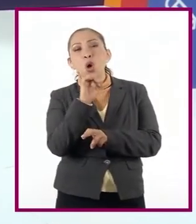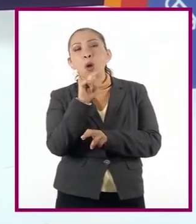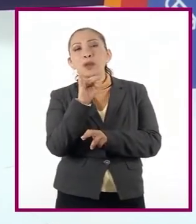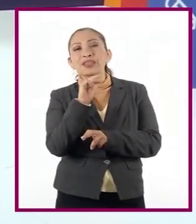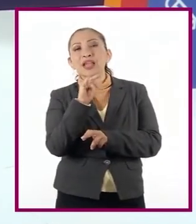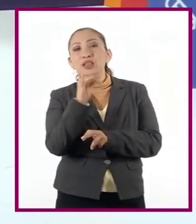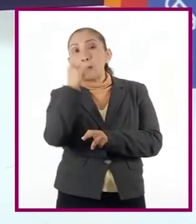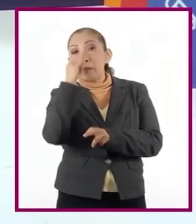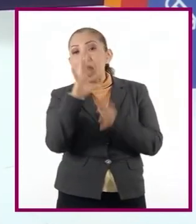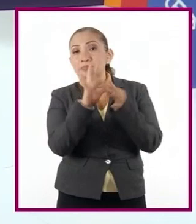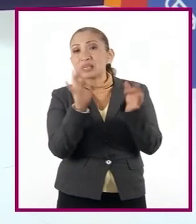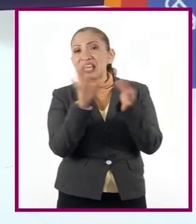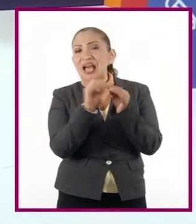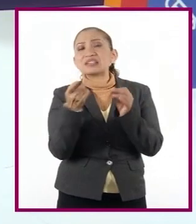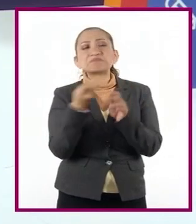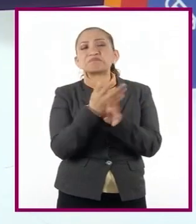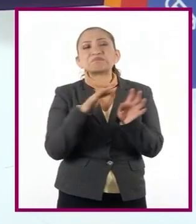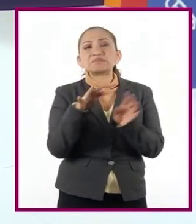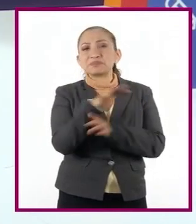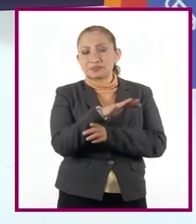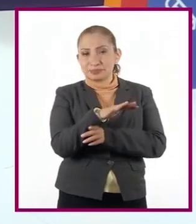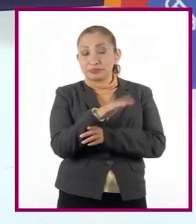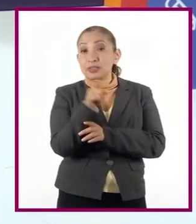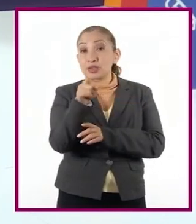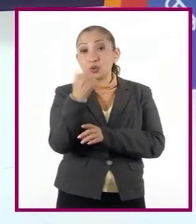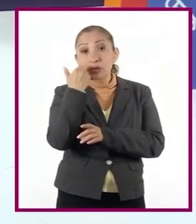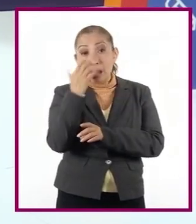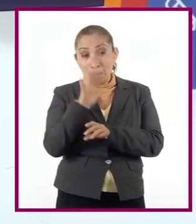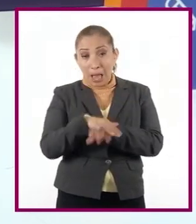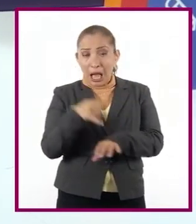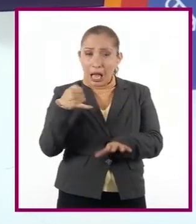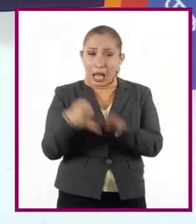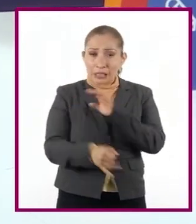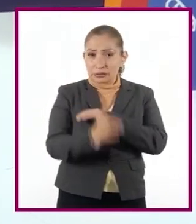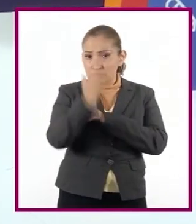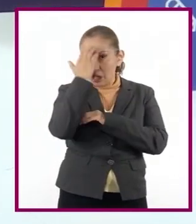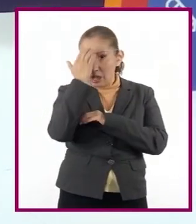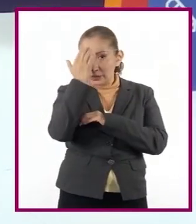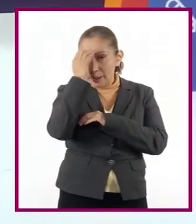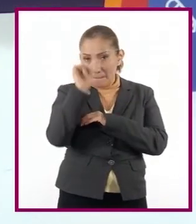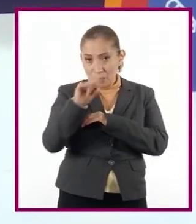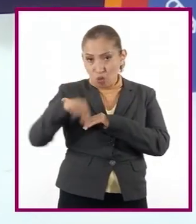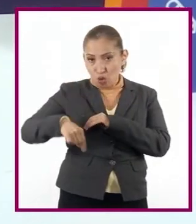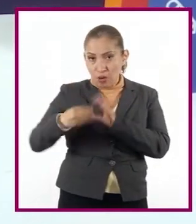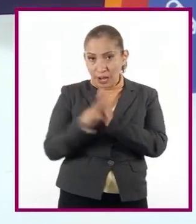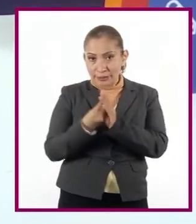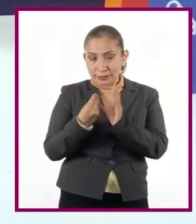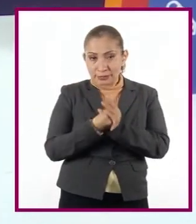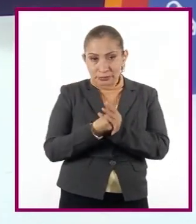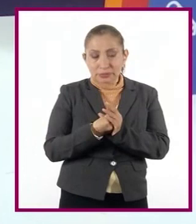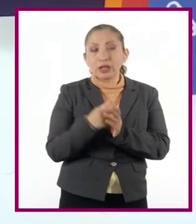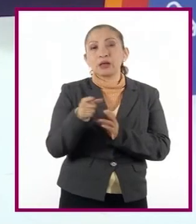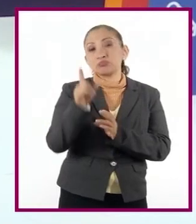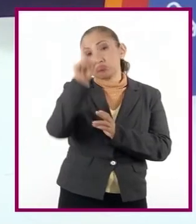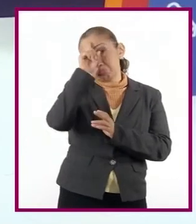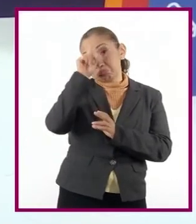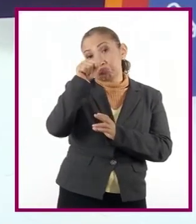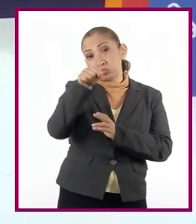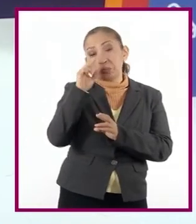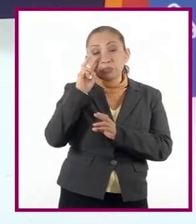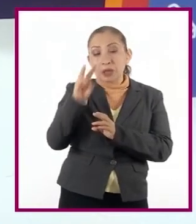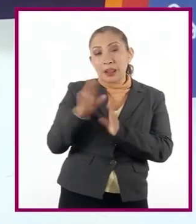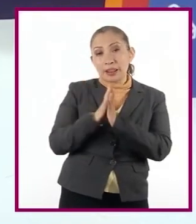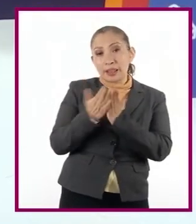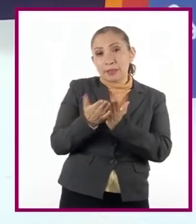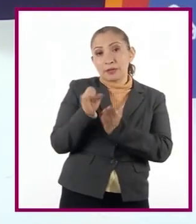copretérito para describir situaciones. Si desean ampliar los conocimientos revisados durante esta sesión, les recomendamos